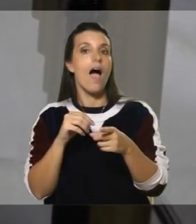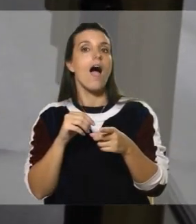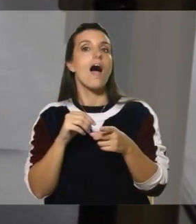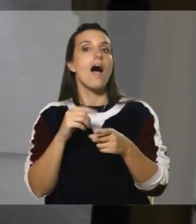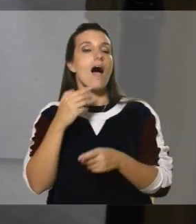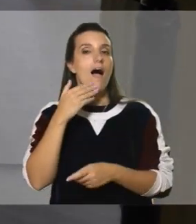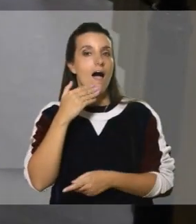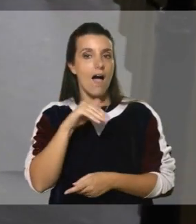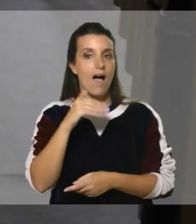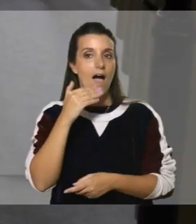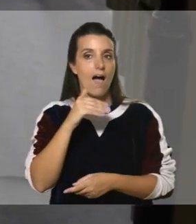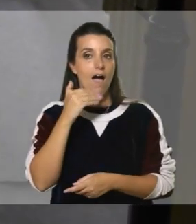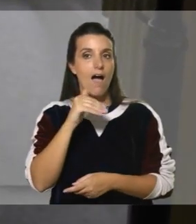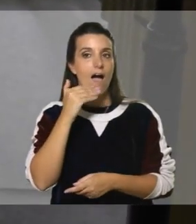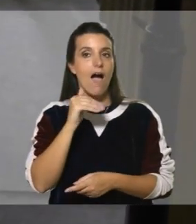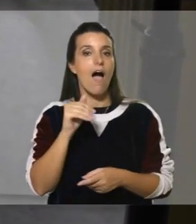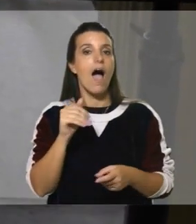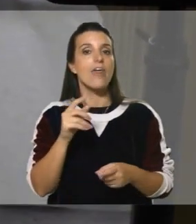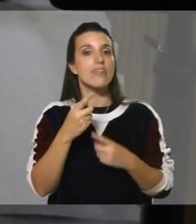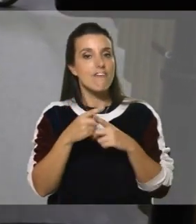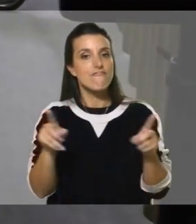a ver cómo cómo funciona